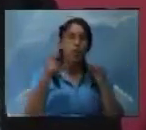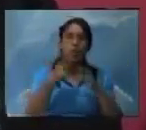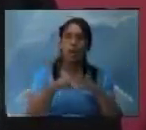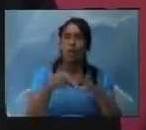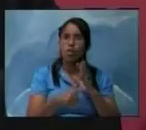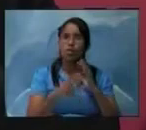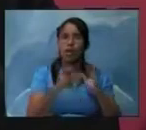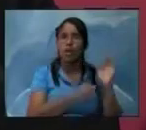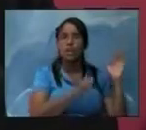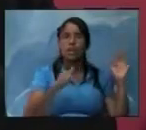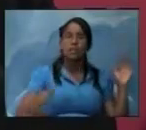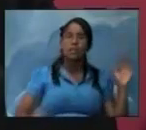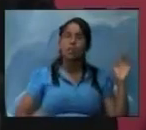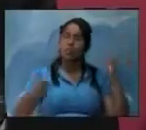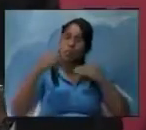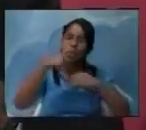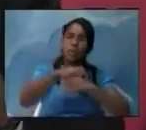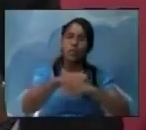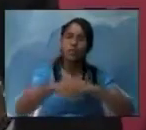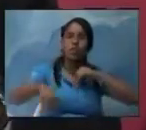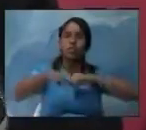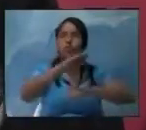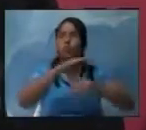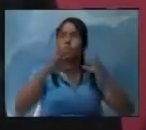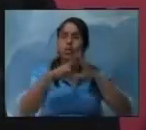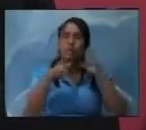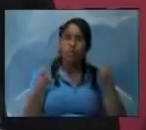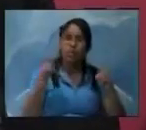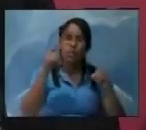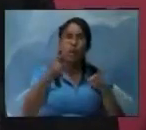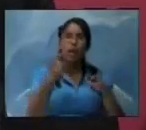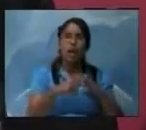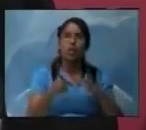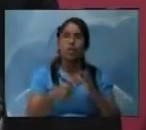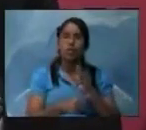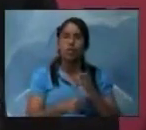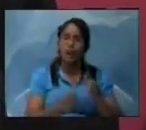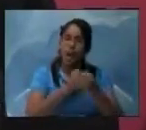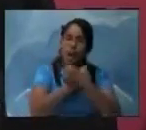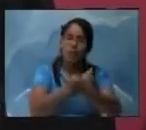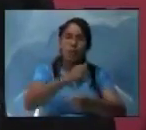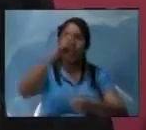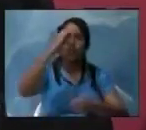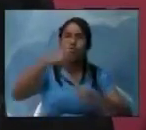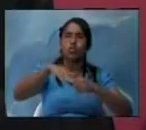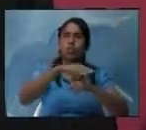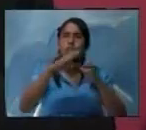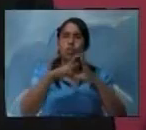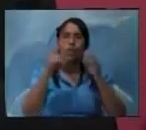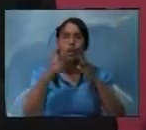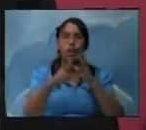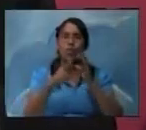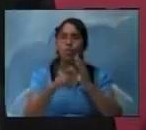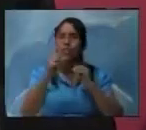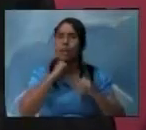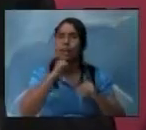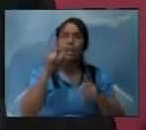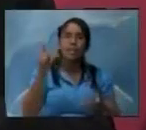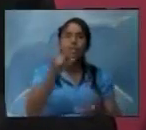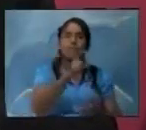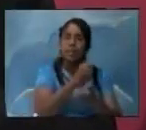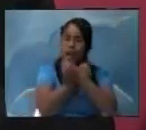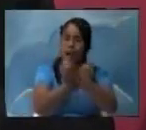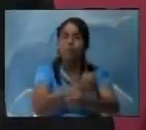cosas. El Señor por delante, sobre todas las cosas. Amarás a Dios sobre todas las cosas. Es